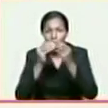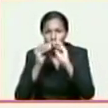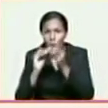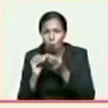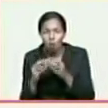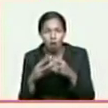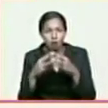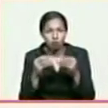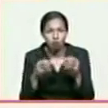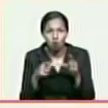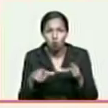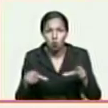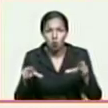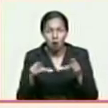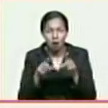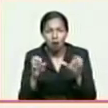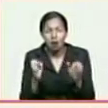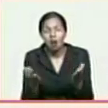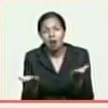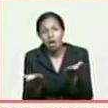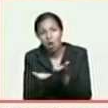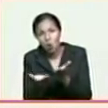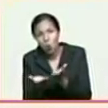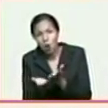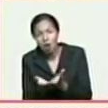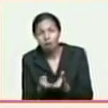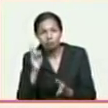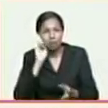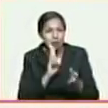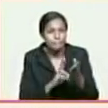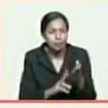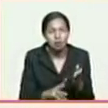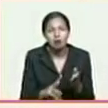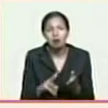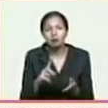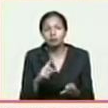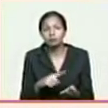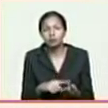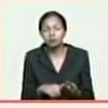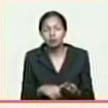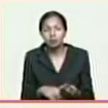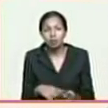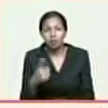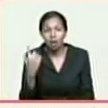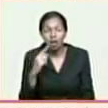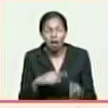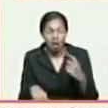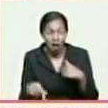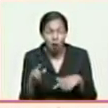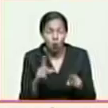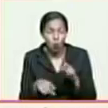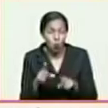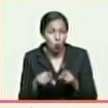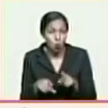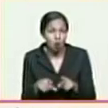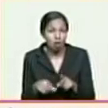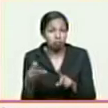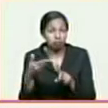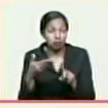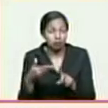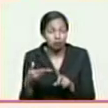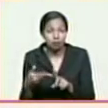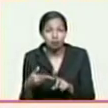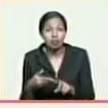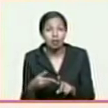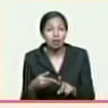unidades educativas, que puedan limpiarse las unidades educativas que estuvieron afectadas también por el